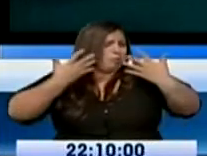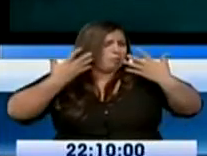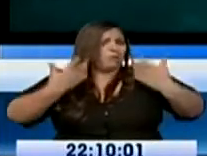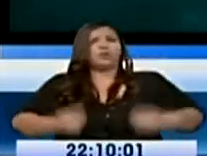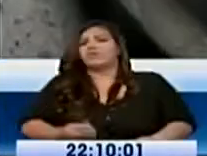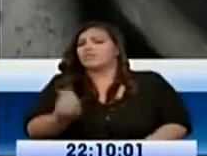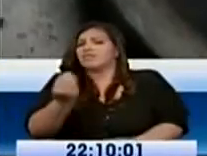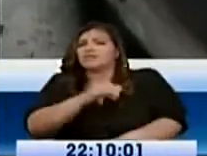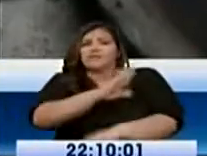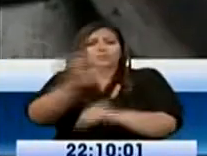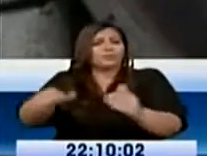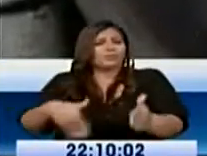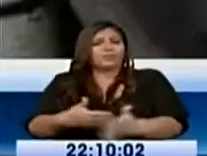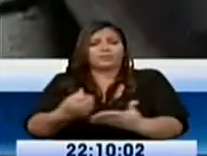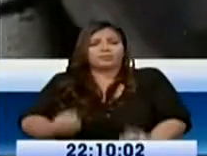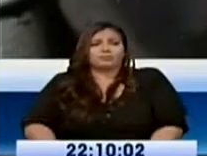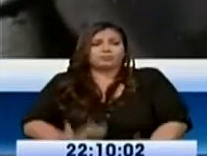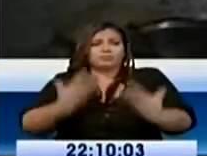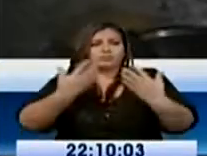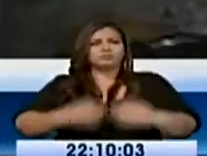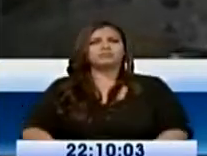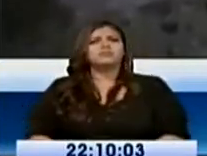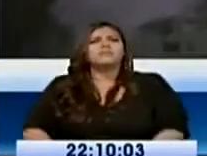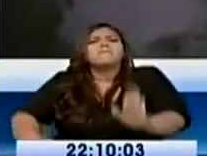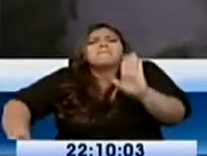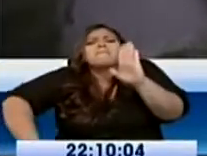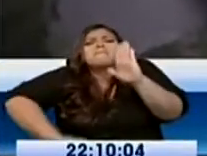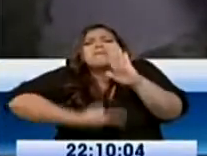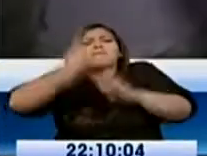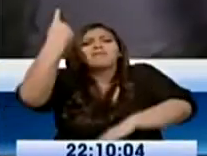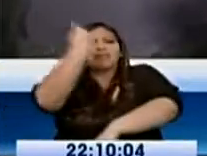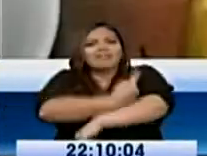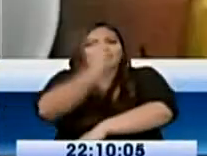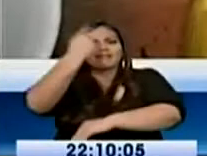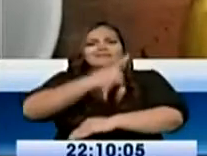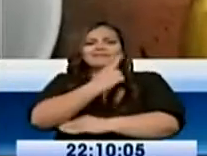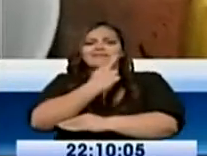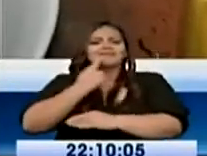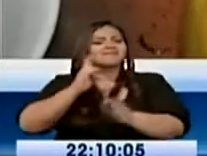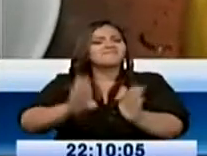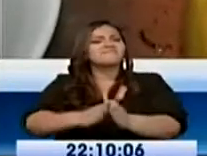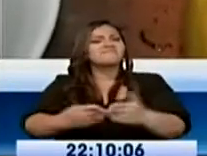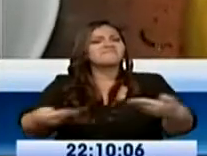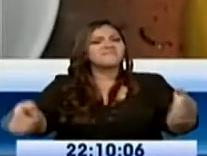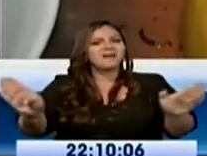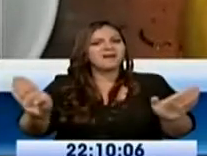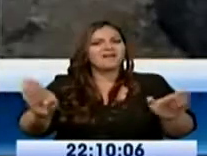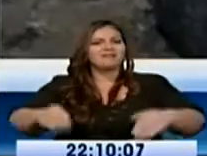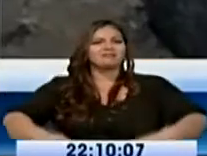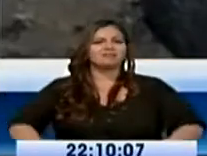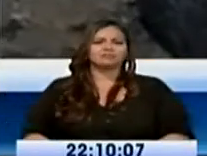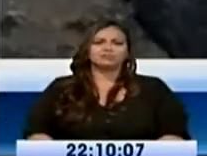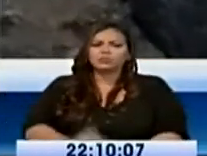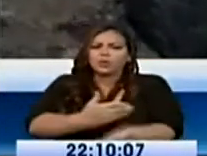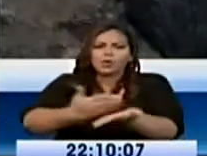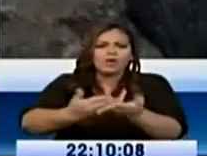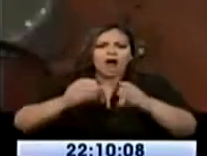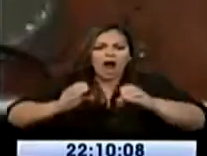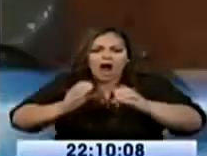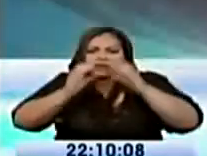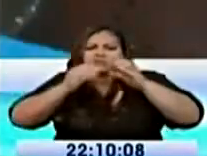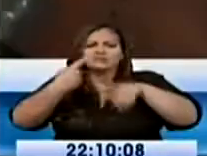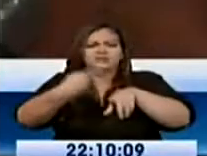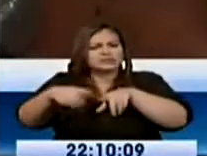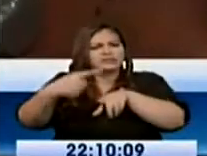todito se le quemó. Era el primer día de apertura de su local de empanadas, hamburguesas y comidas rápidas, cuando una presunta fuga de gas de un horno